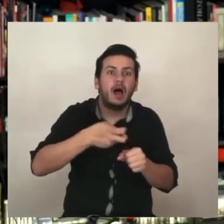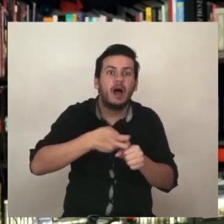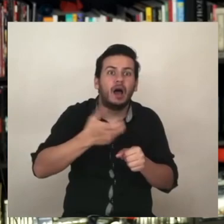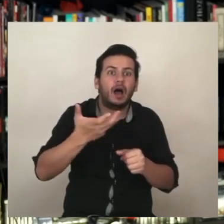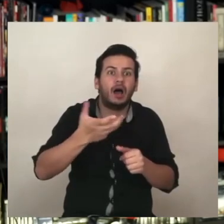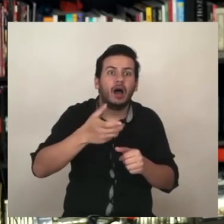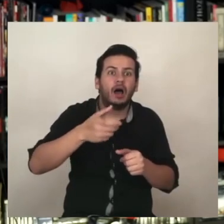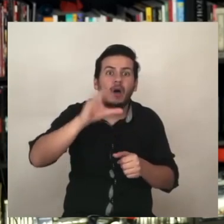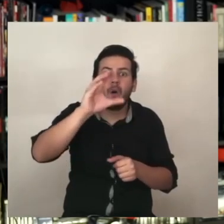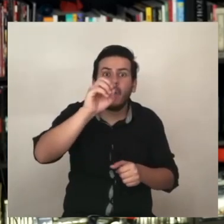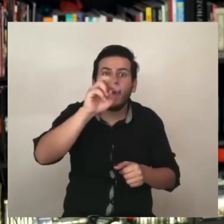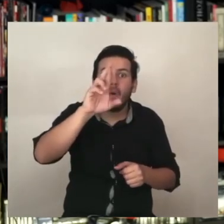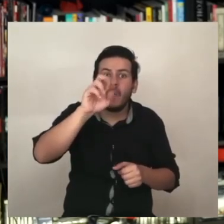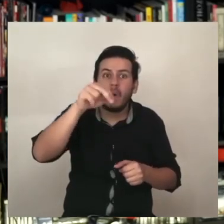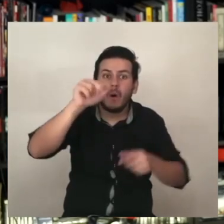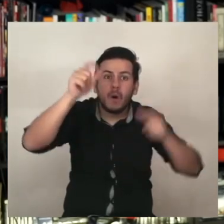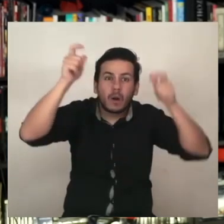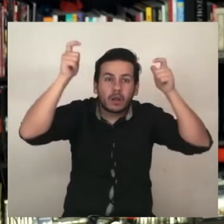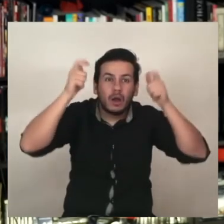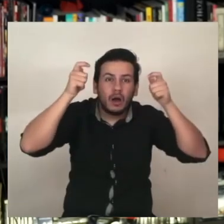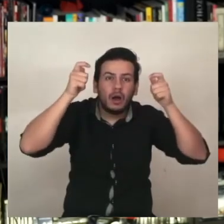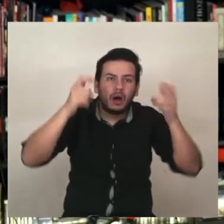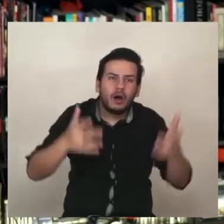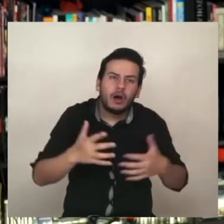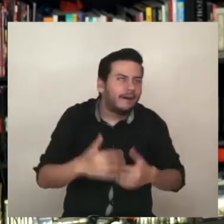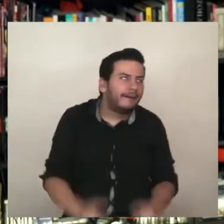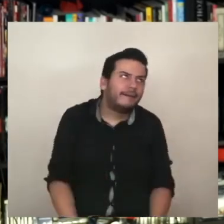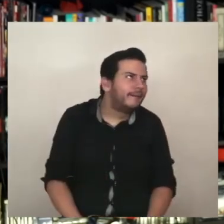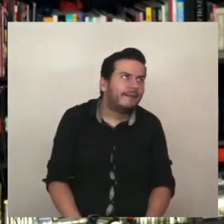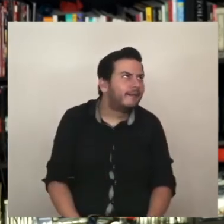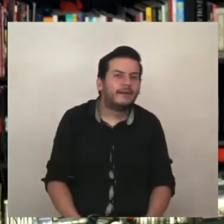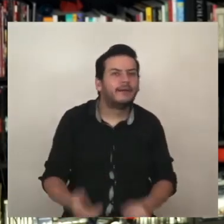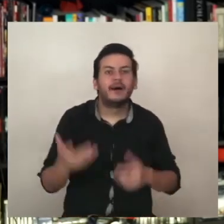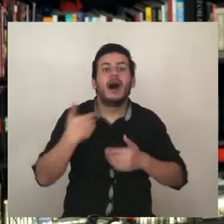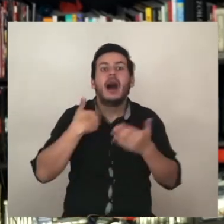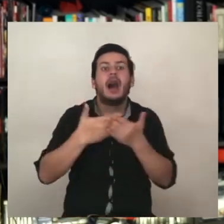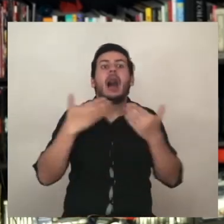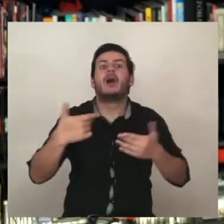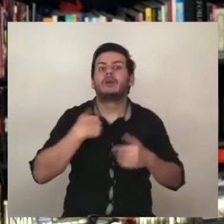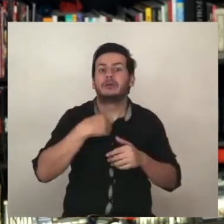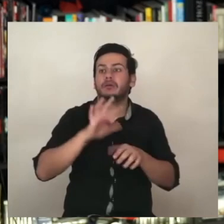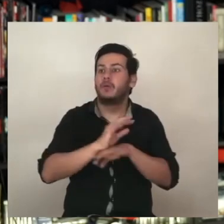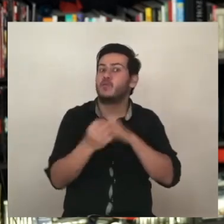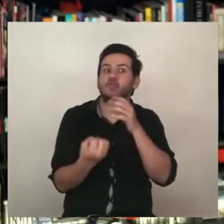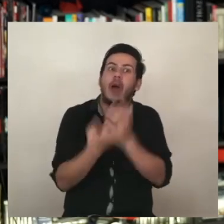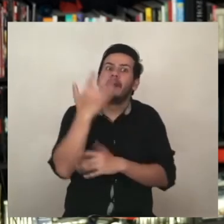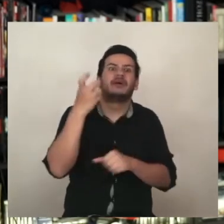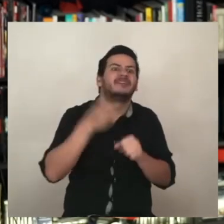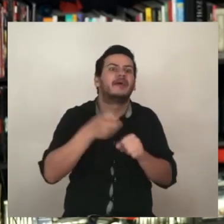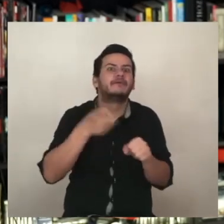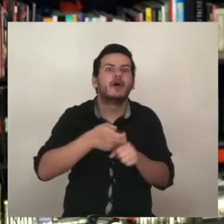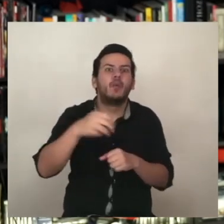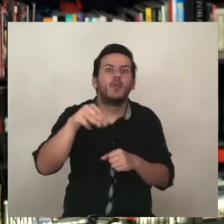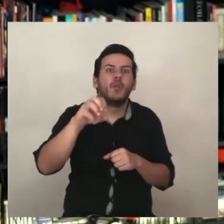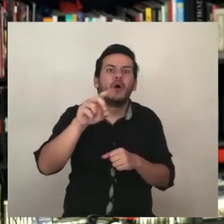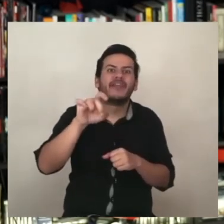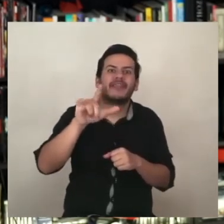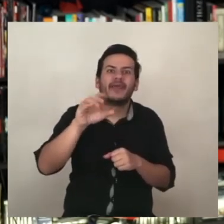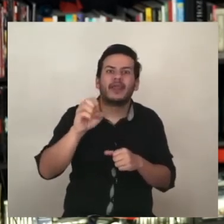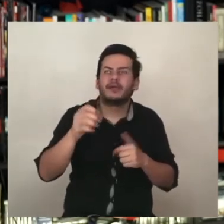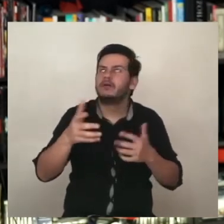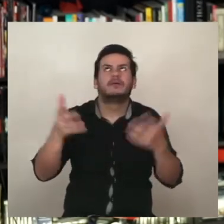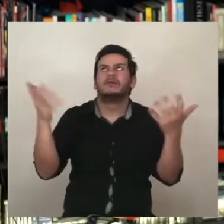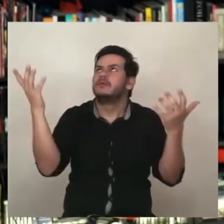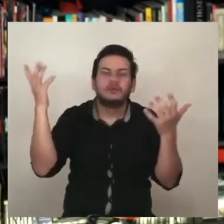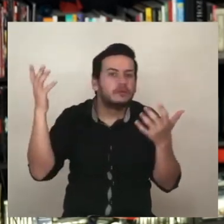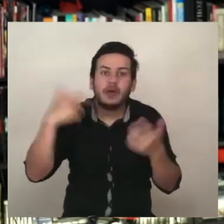broma. Luego resulta que al parecer la están reemplazando por cerveza Modelo. No se inventa estas cosas. Ahora quizás estamos acá porque es